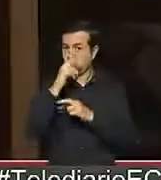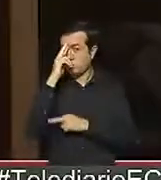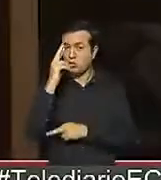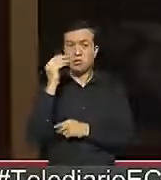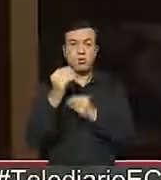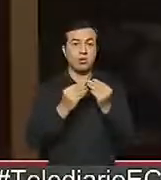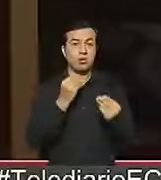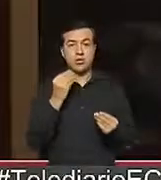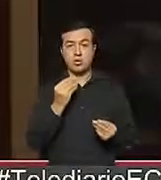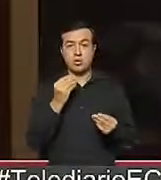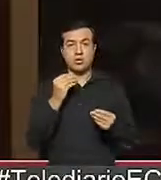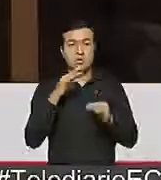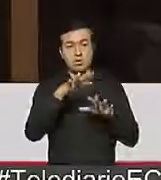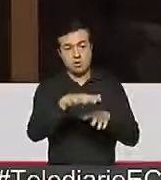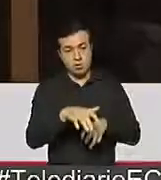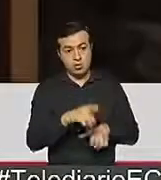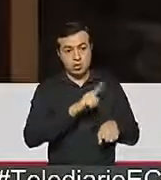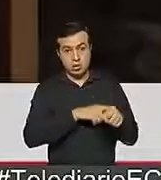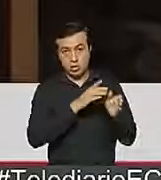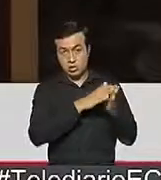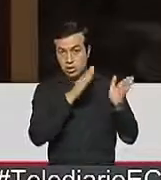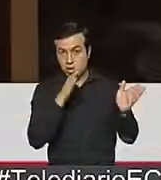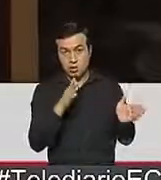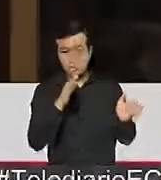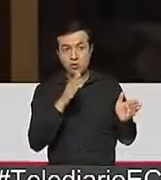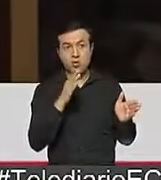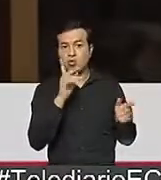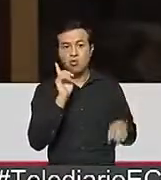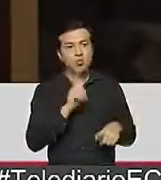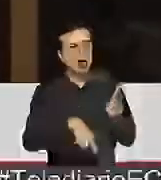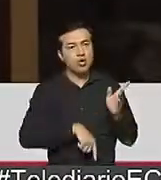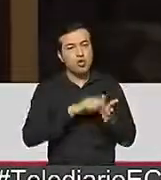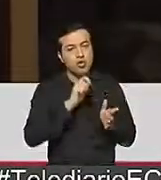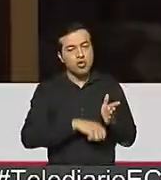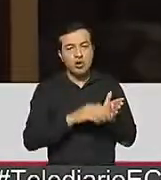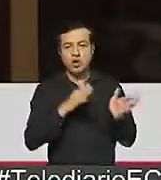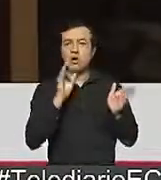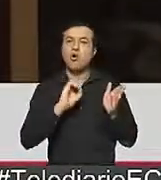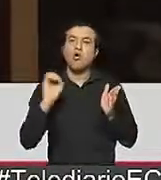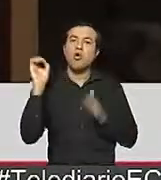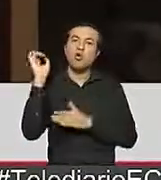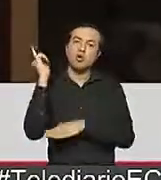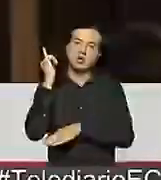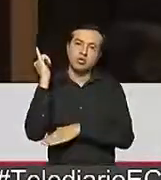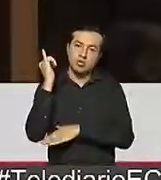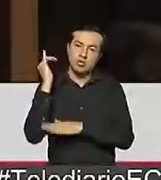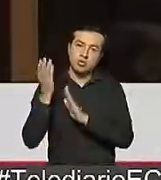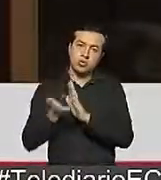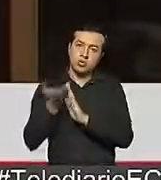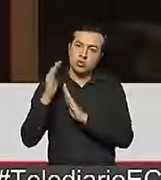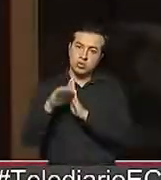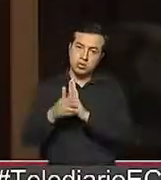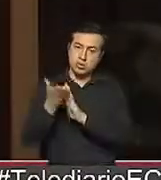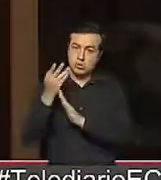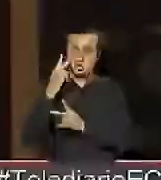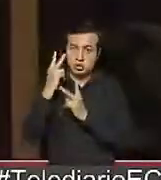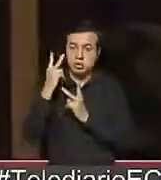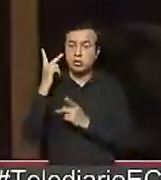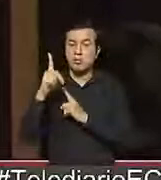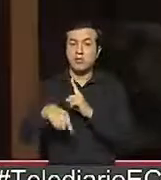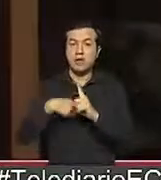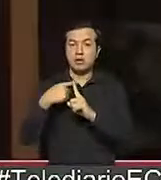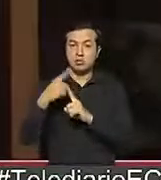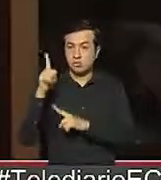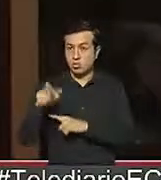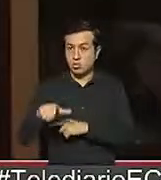contratar por cosechas, no podemos contratar por picos de producción en el caso de la industria, que sí tenemos picos. Que usted pueda conseguir